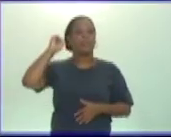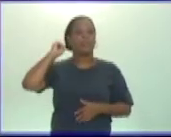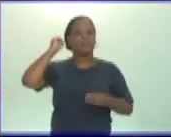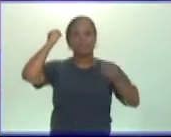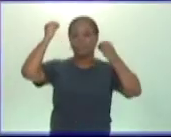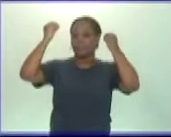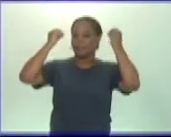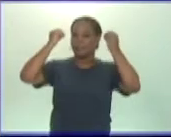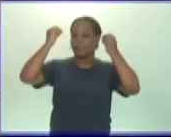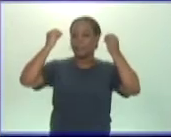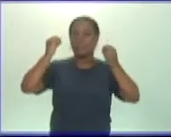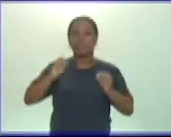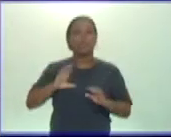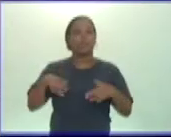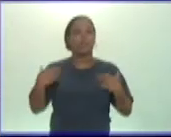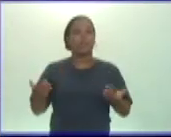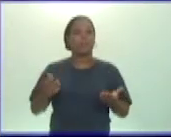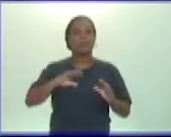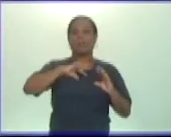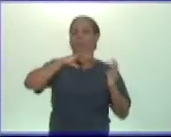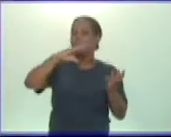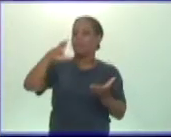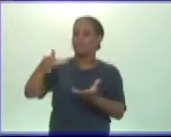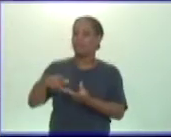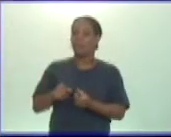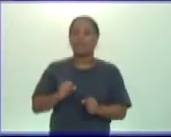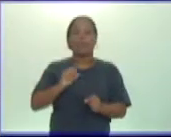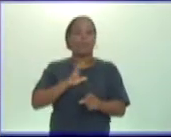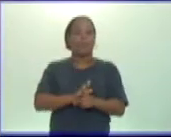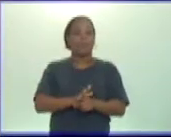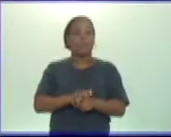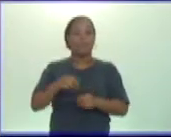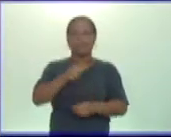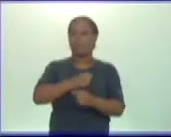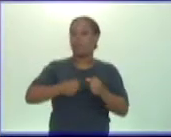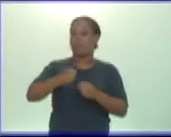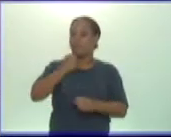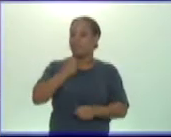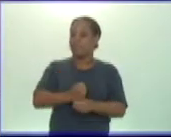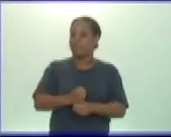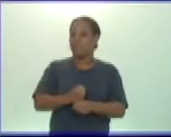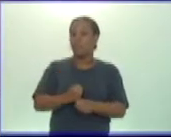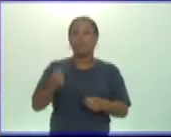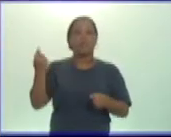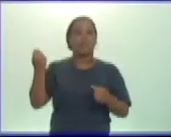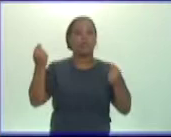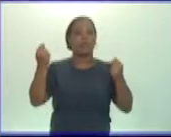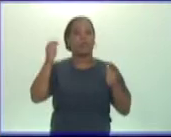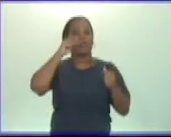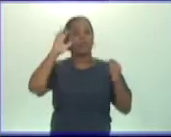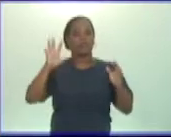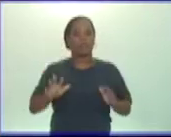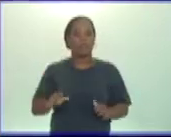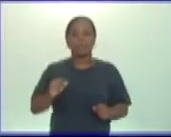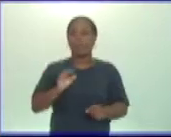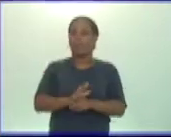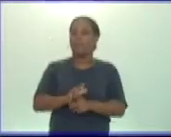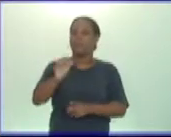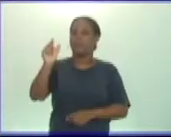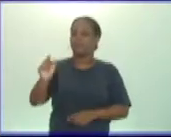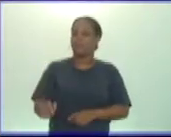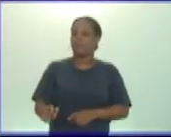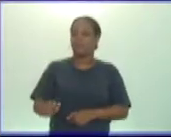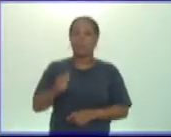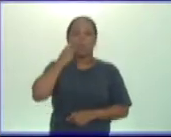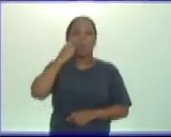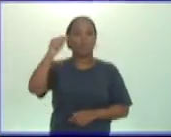mundo a partir de la acción irracional de los recursos naturales, su uso y su conservación a partir de la especie humana. Conocer hoy